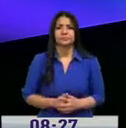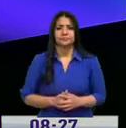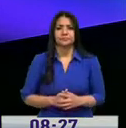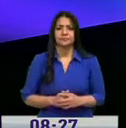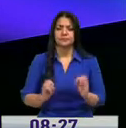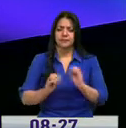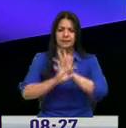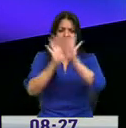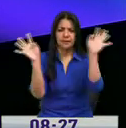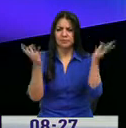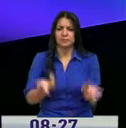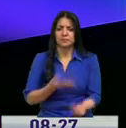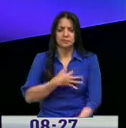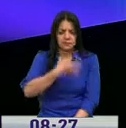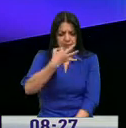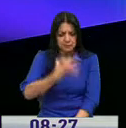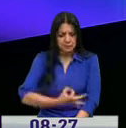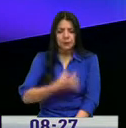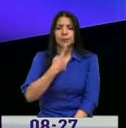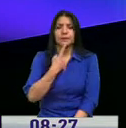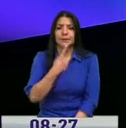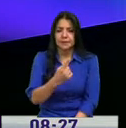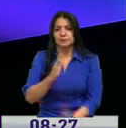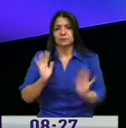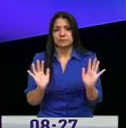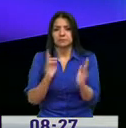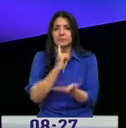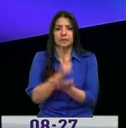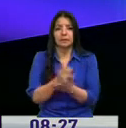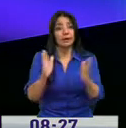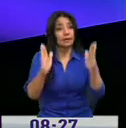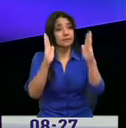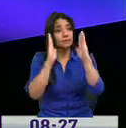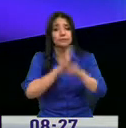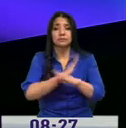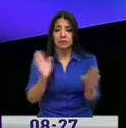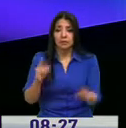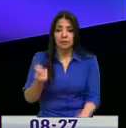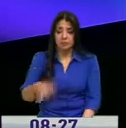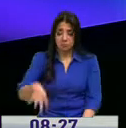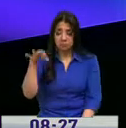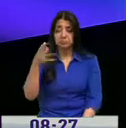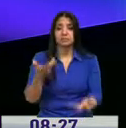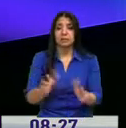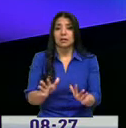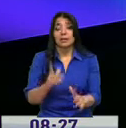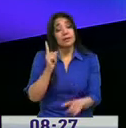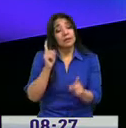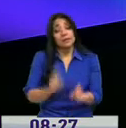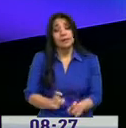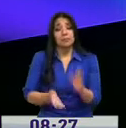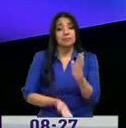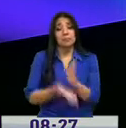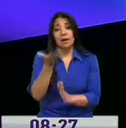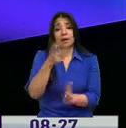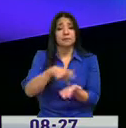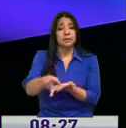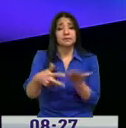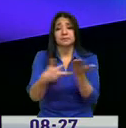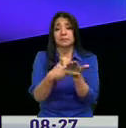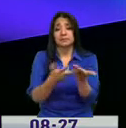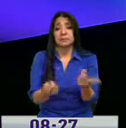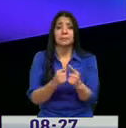Transparéntense, sean sinceros y digan, miren, no nos alcanza por estas razones. Y si no nos alcanza, esta va a ser la acción.